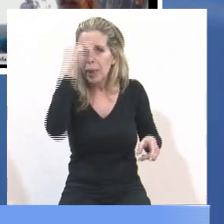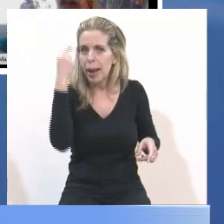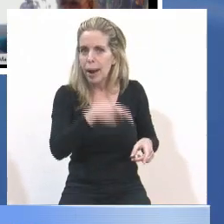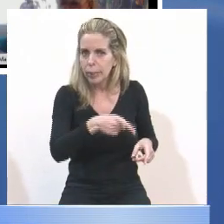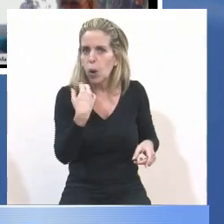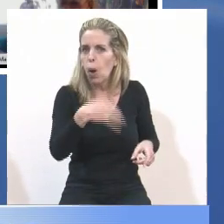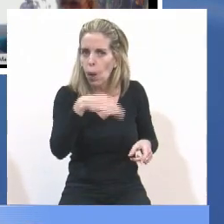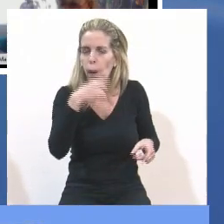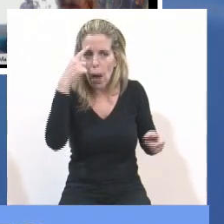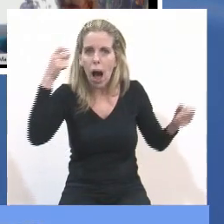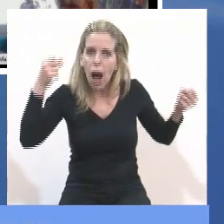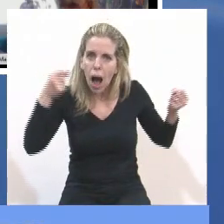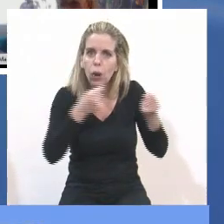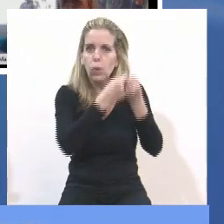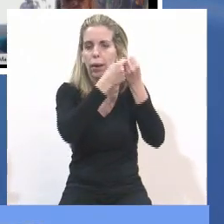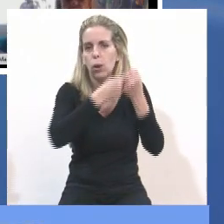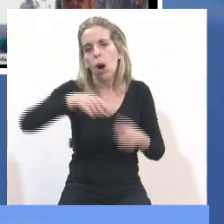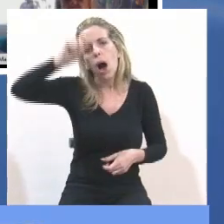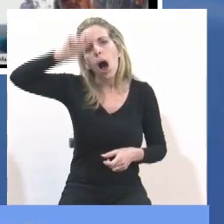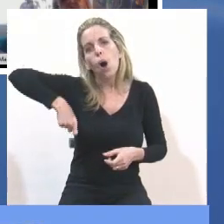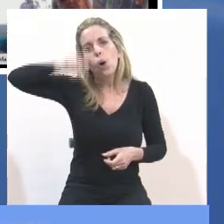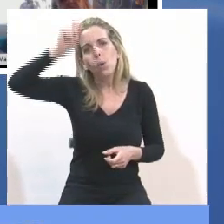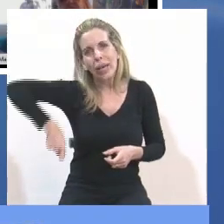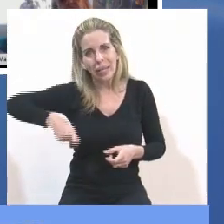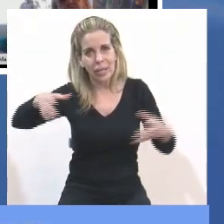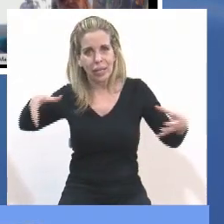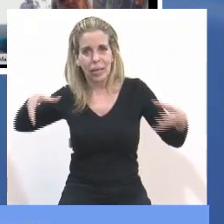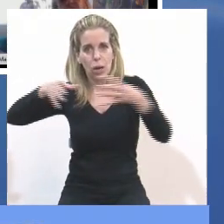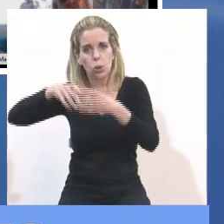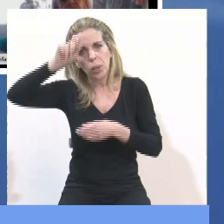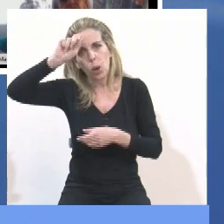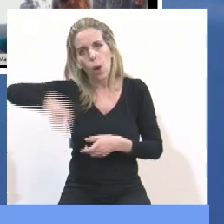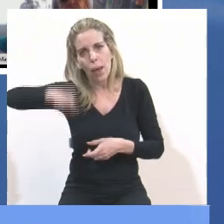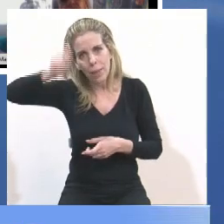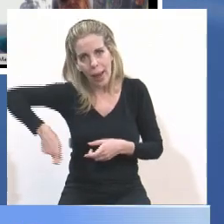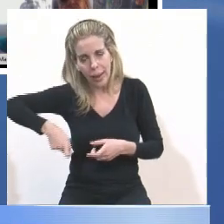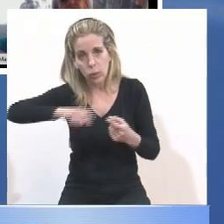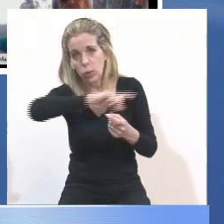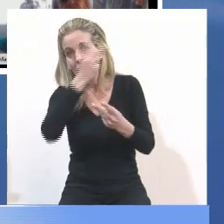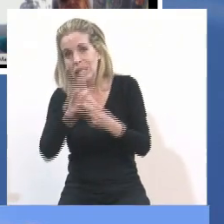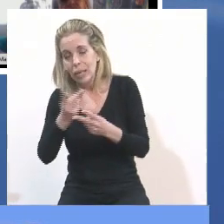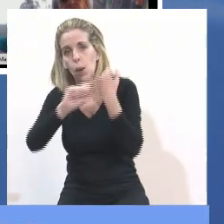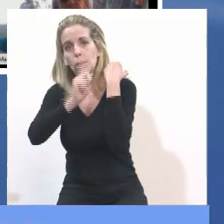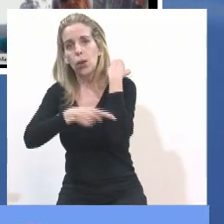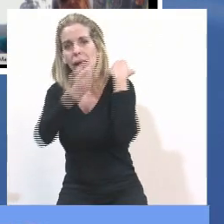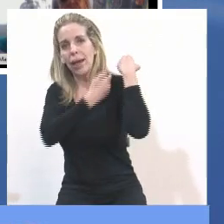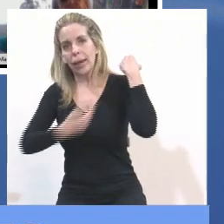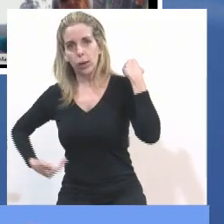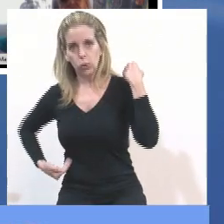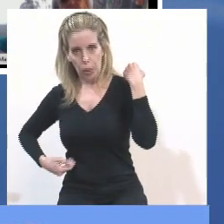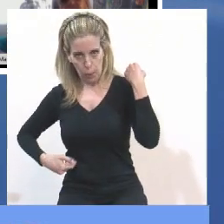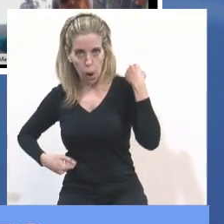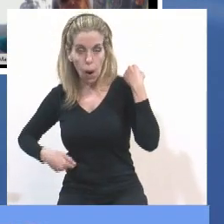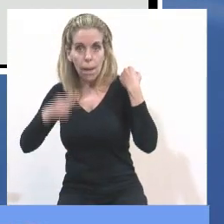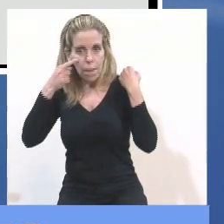que darle acuerdo a los jueces que el Consejo de la Magistratura y luego el Poder Ejecutivo Nacional mandan